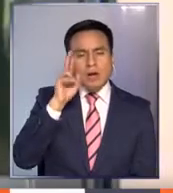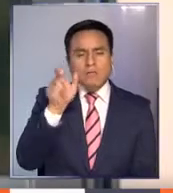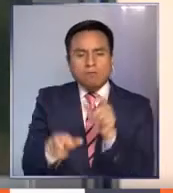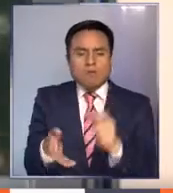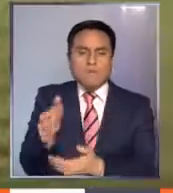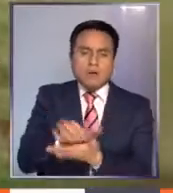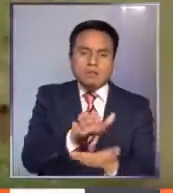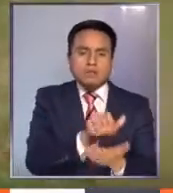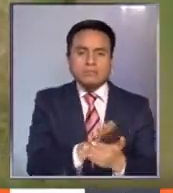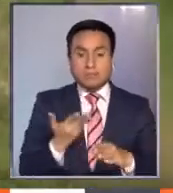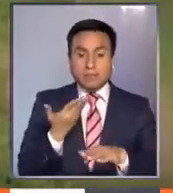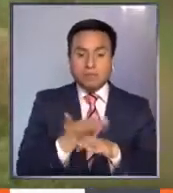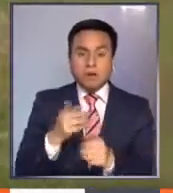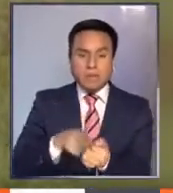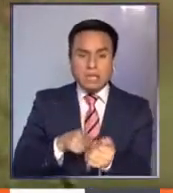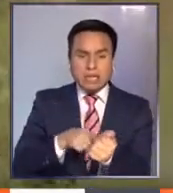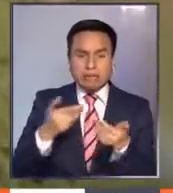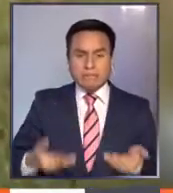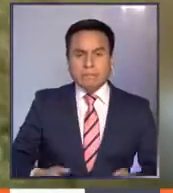fallecidos.